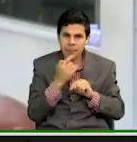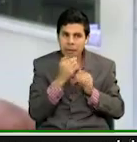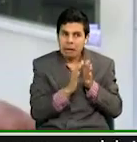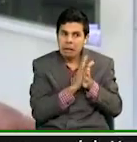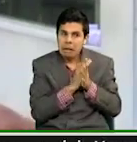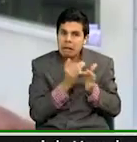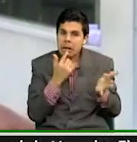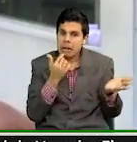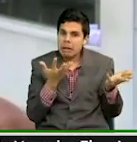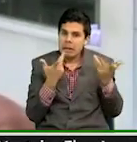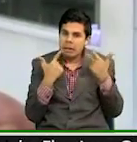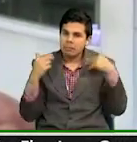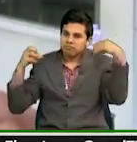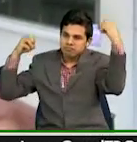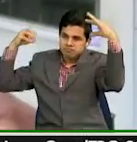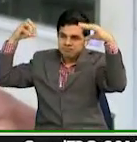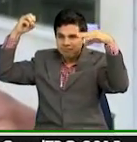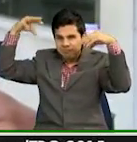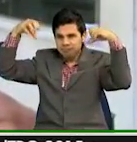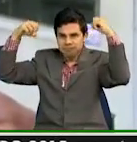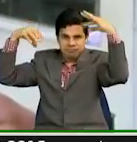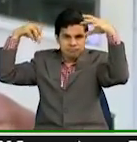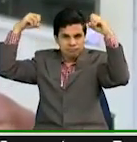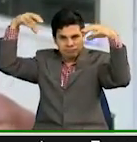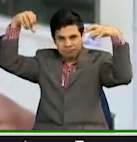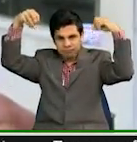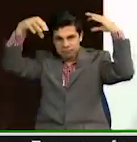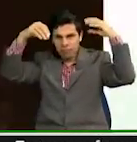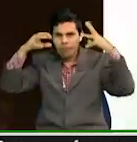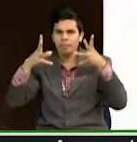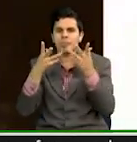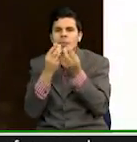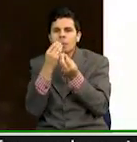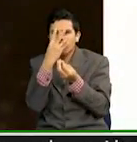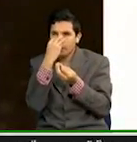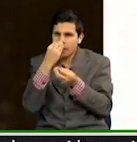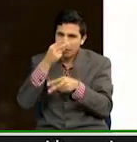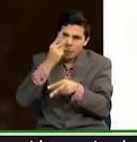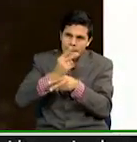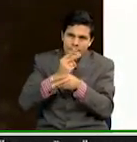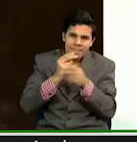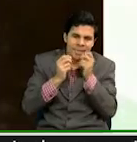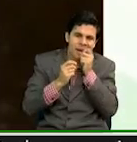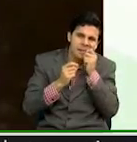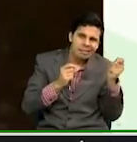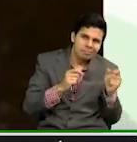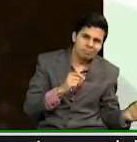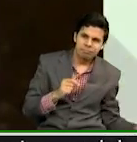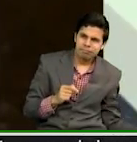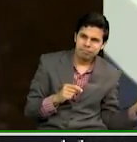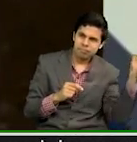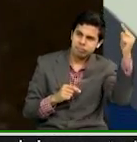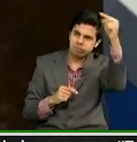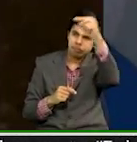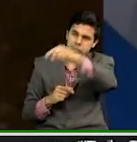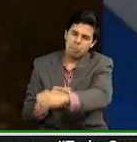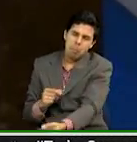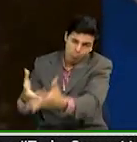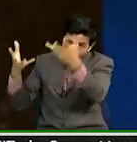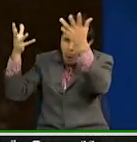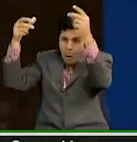una discoteca unos unos bandidos lanzaron una granada donde resultó